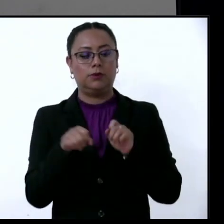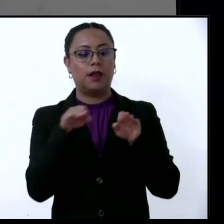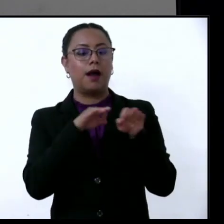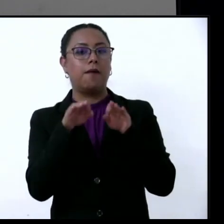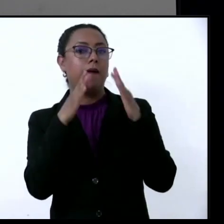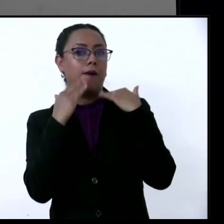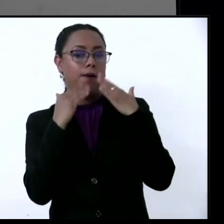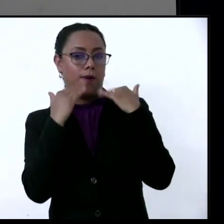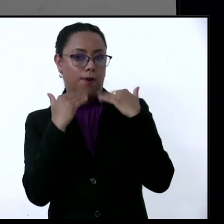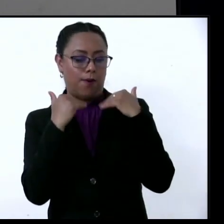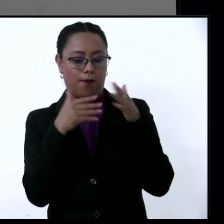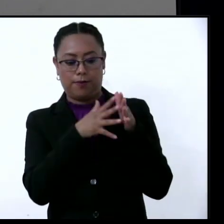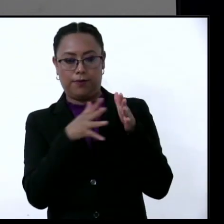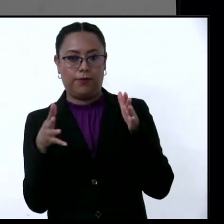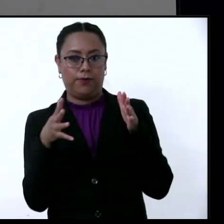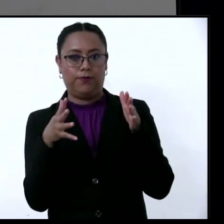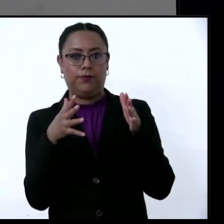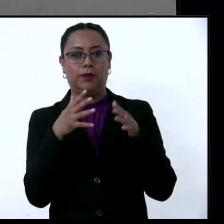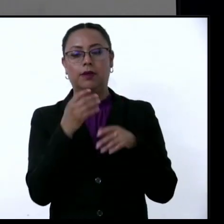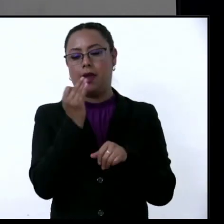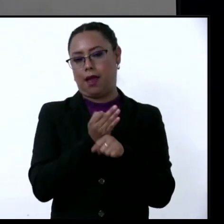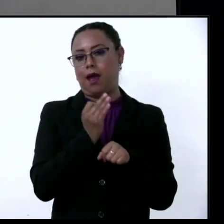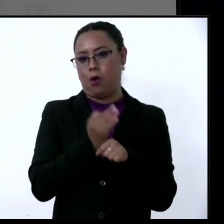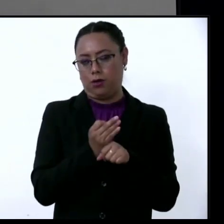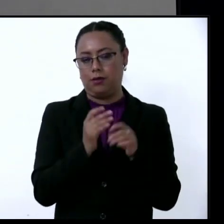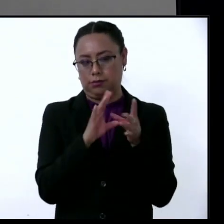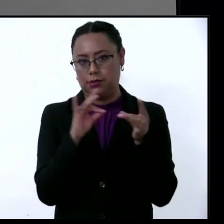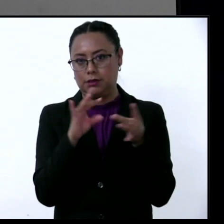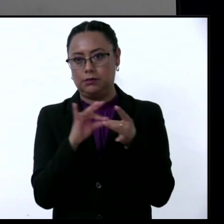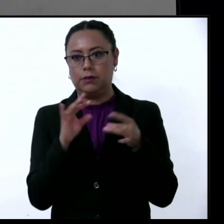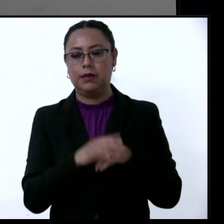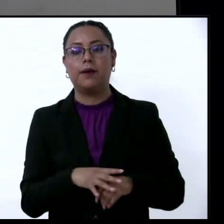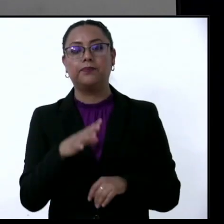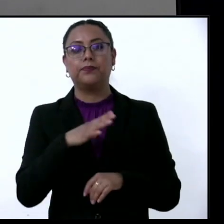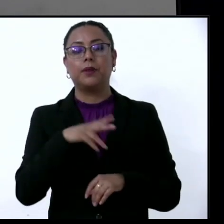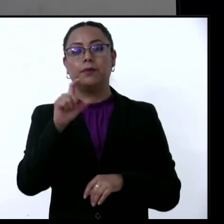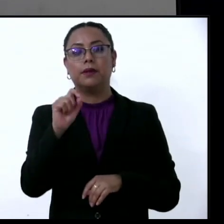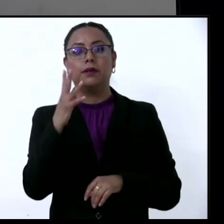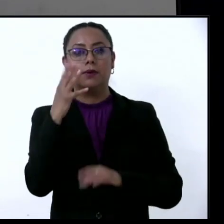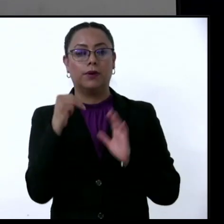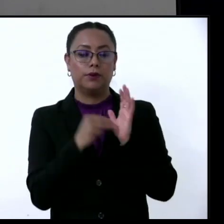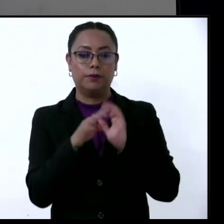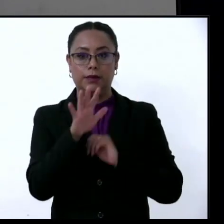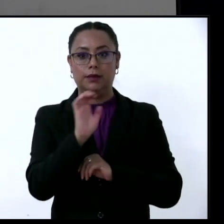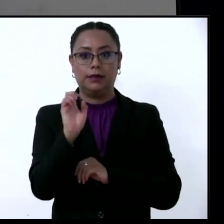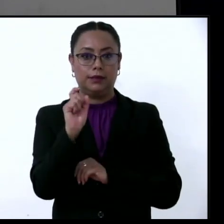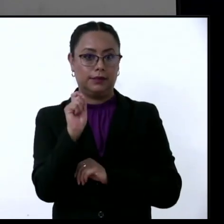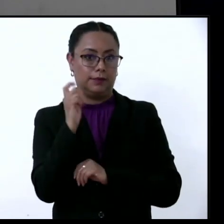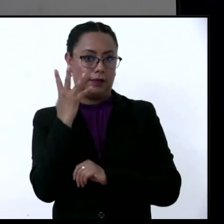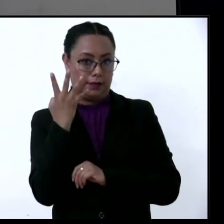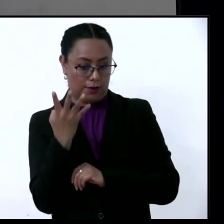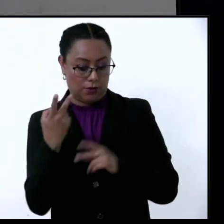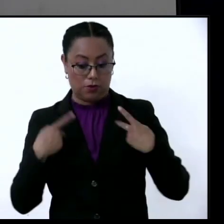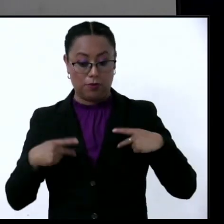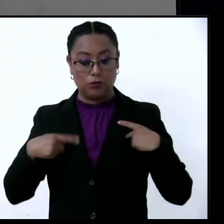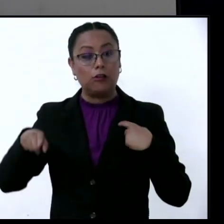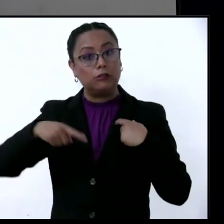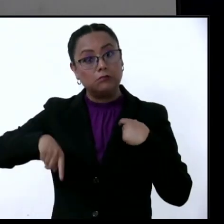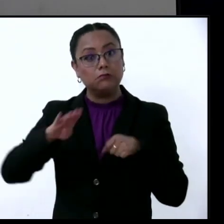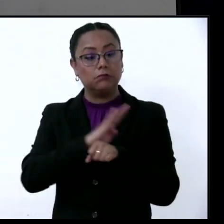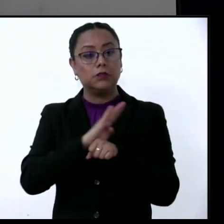desempleo, durante el año que damos cuenta, fueron 24.554 personas